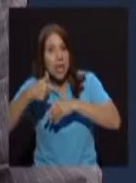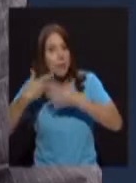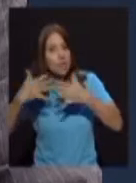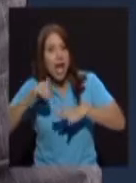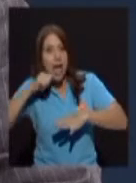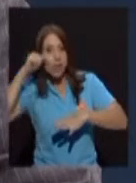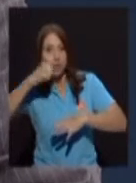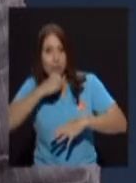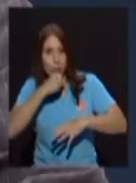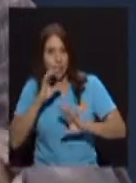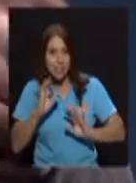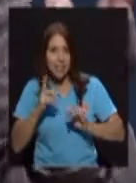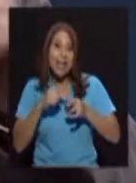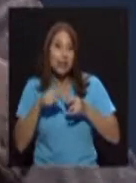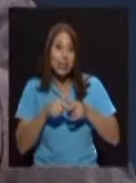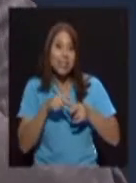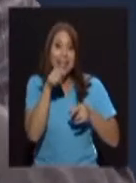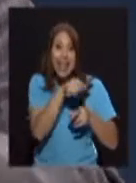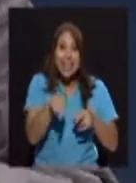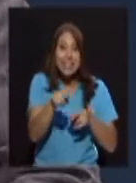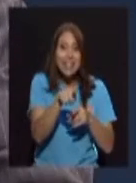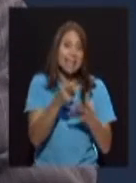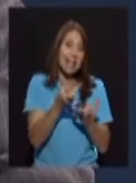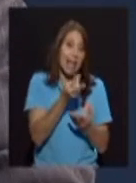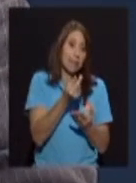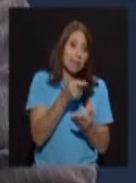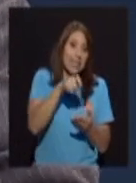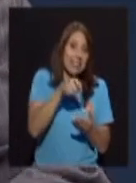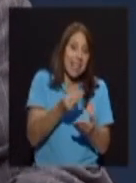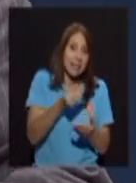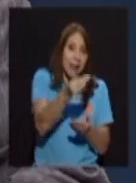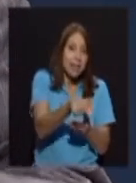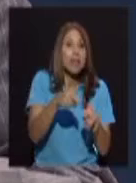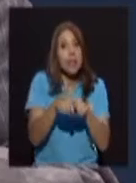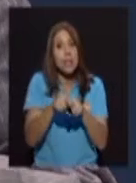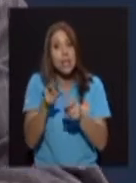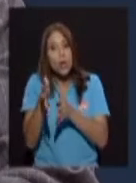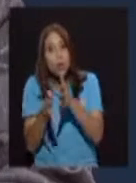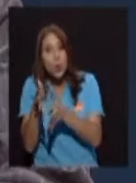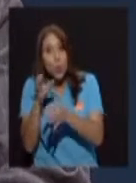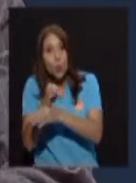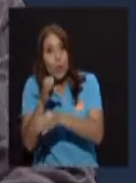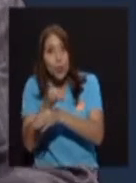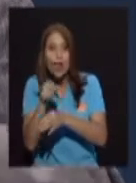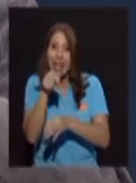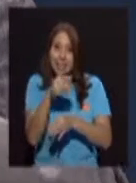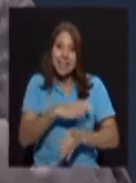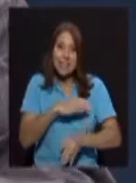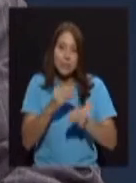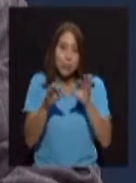adultos mayores. Entonces, estas transferencias, tanto monetarias como no monetarias, son muy importantes importantes para